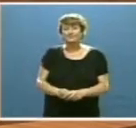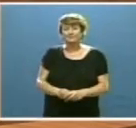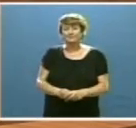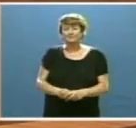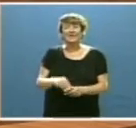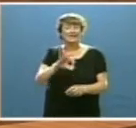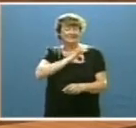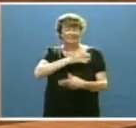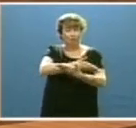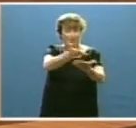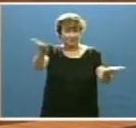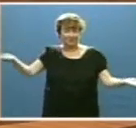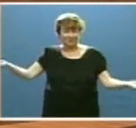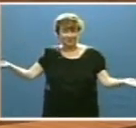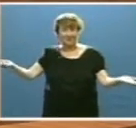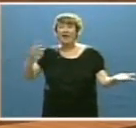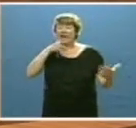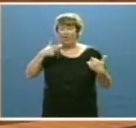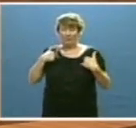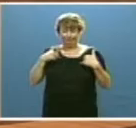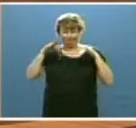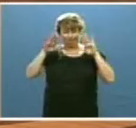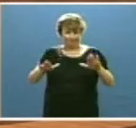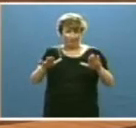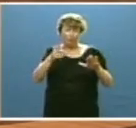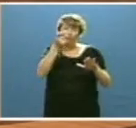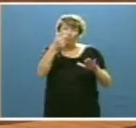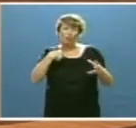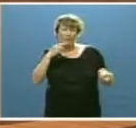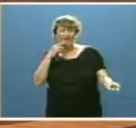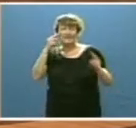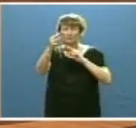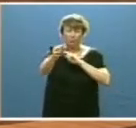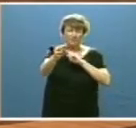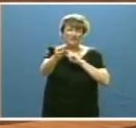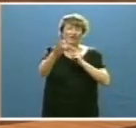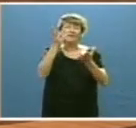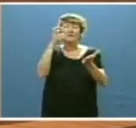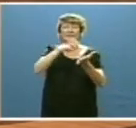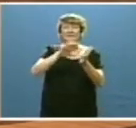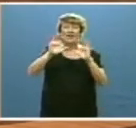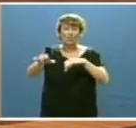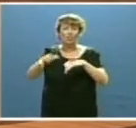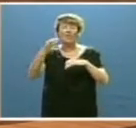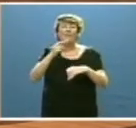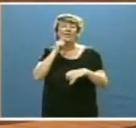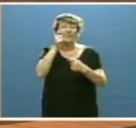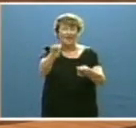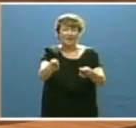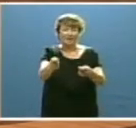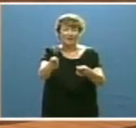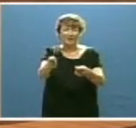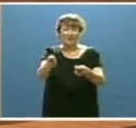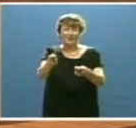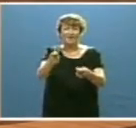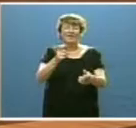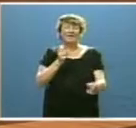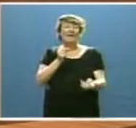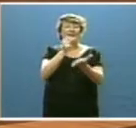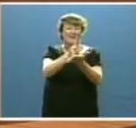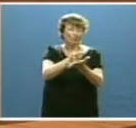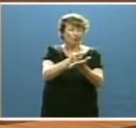señorías me detengo ahora brevemente en las respuestas que castilla y león debe dar al reto